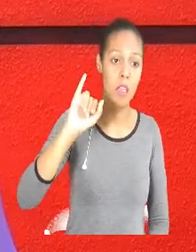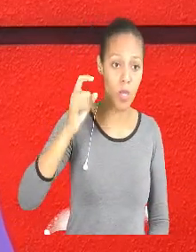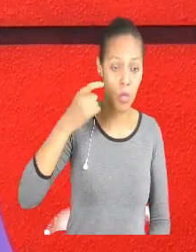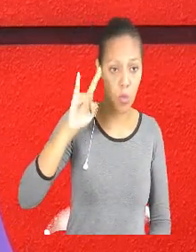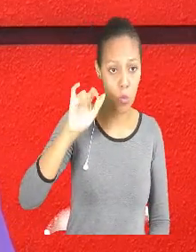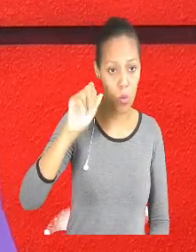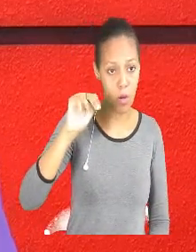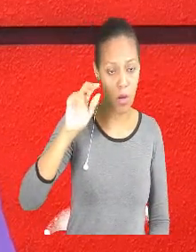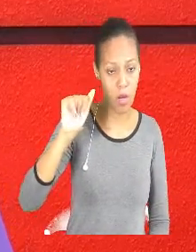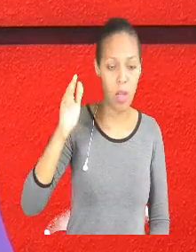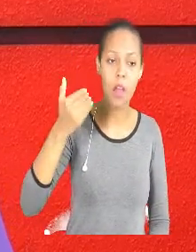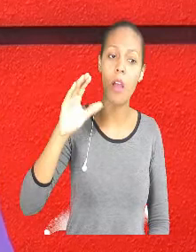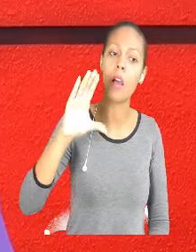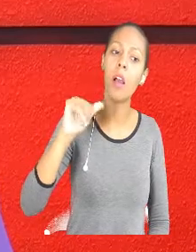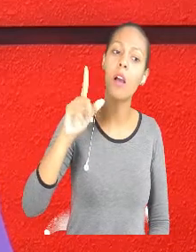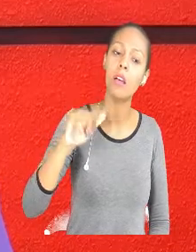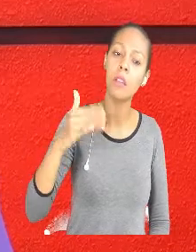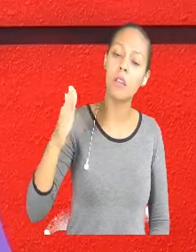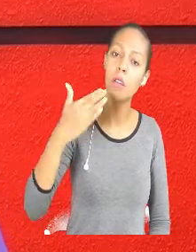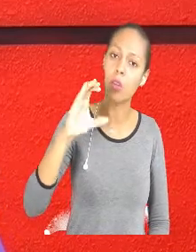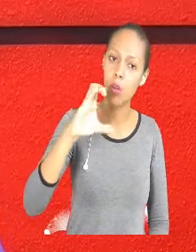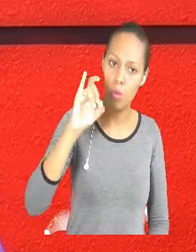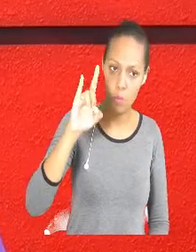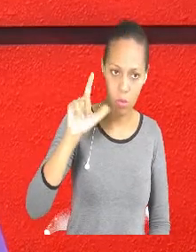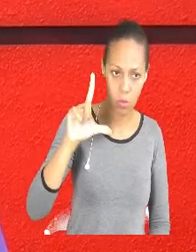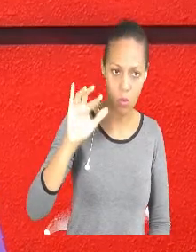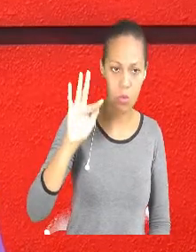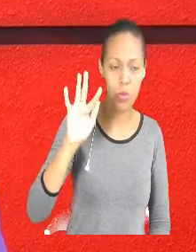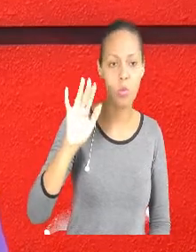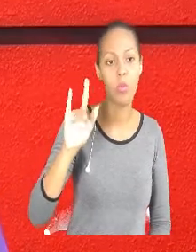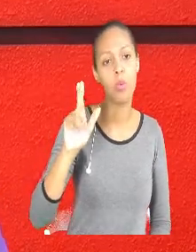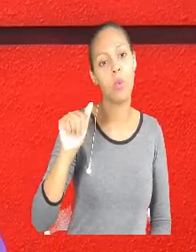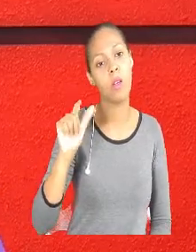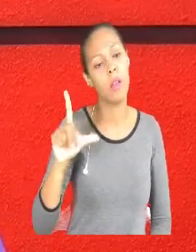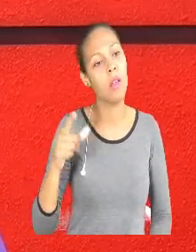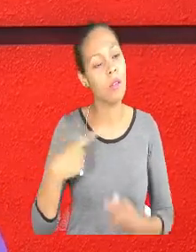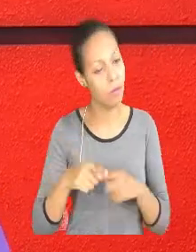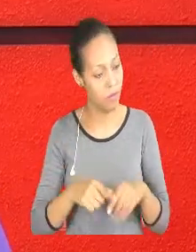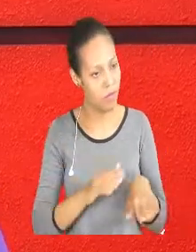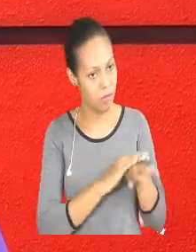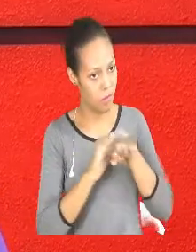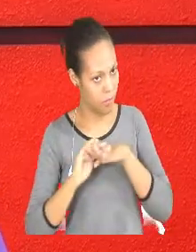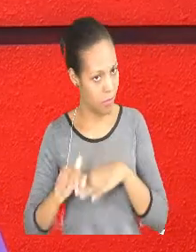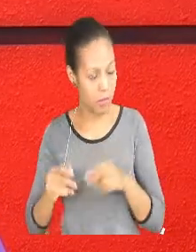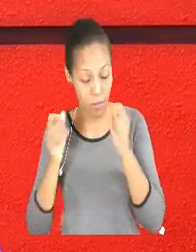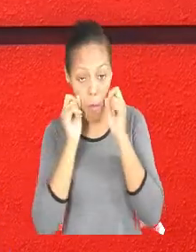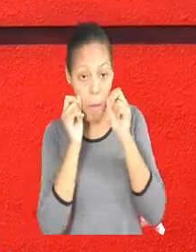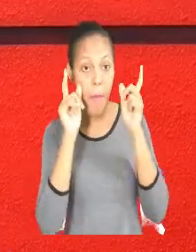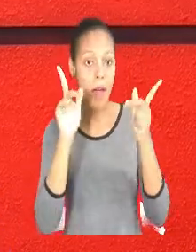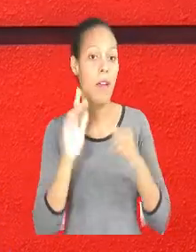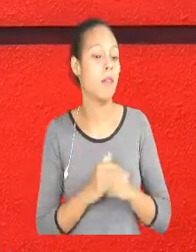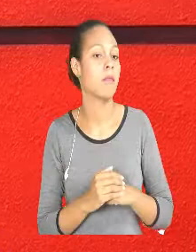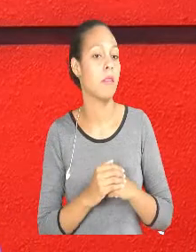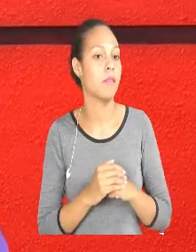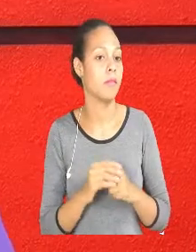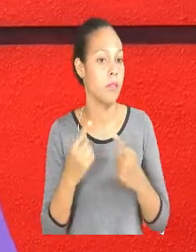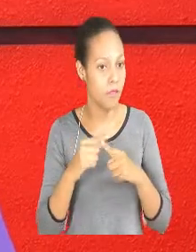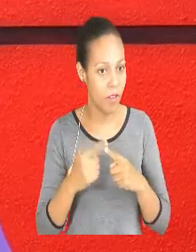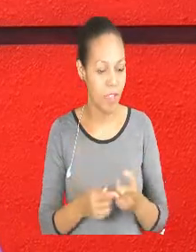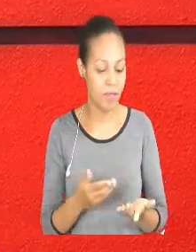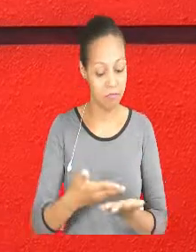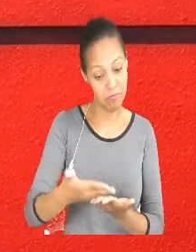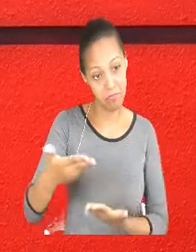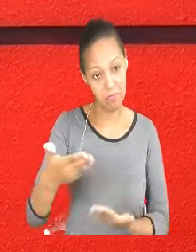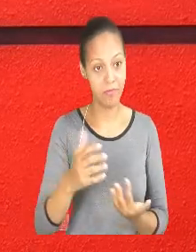encuentran nuestro horario, nuestra variedad de actividades, personajes invitados, sorpresas, menús,